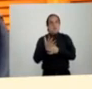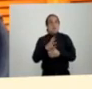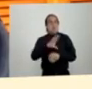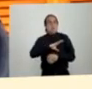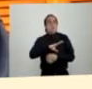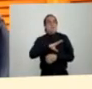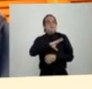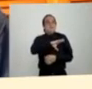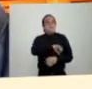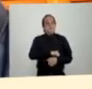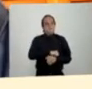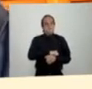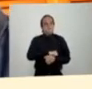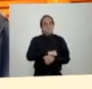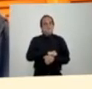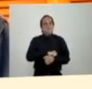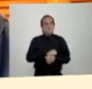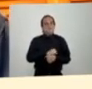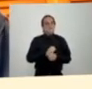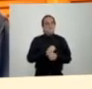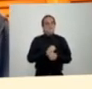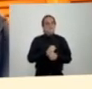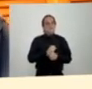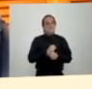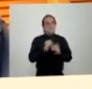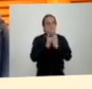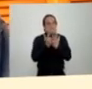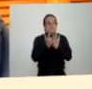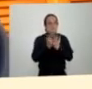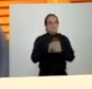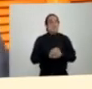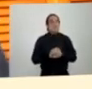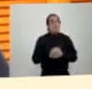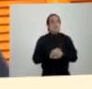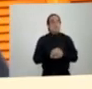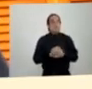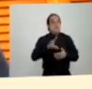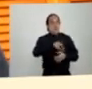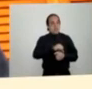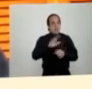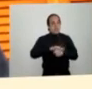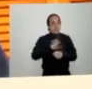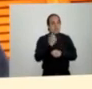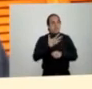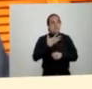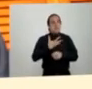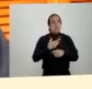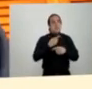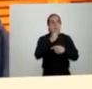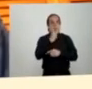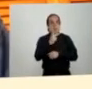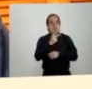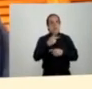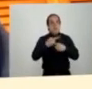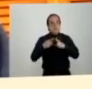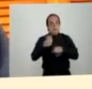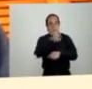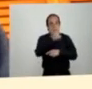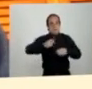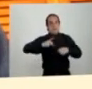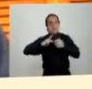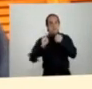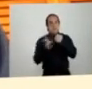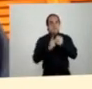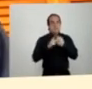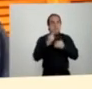Lo siento. Y me encanta porque hay una palabra diferente en cada uno de nuestros países. En unos dicen